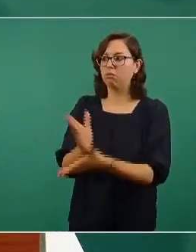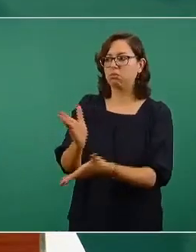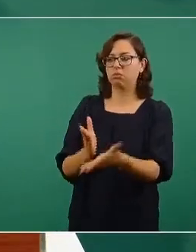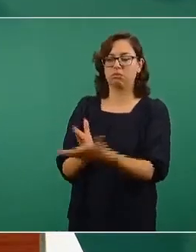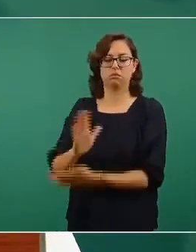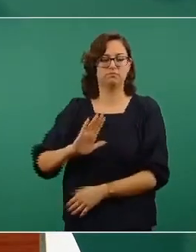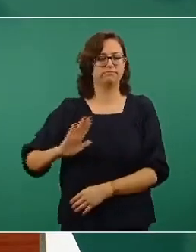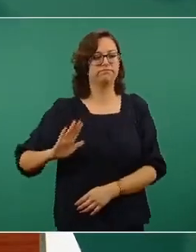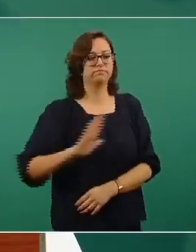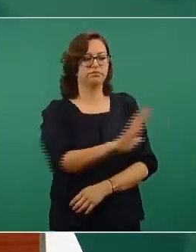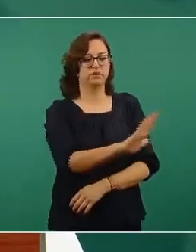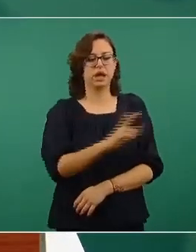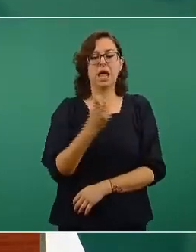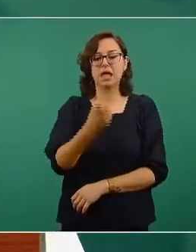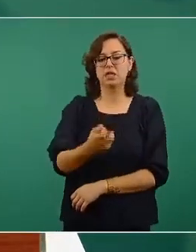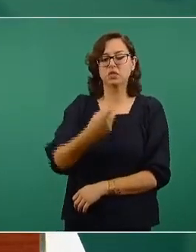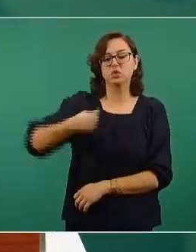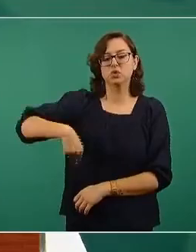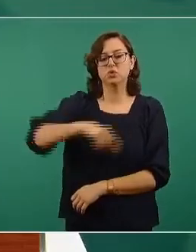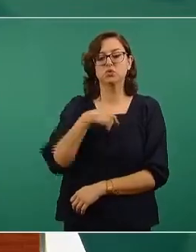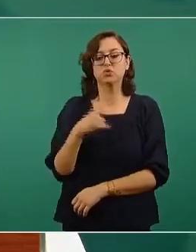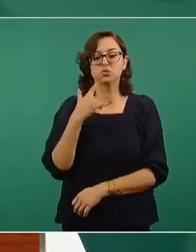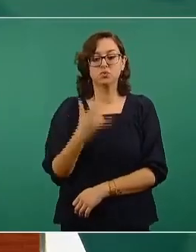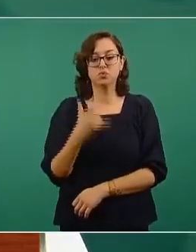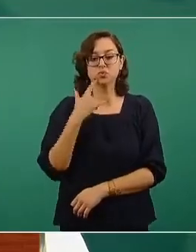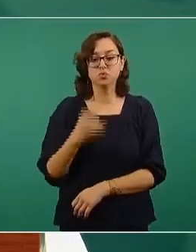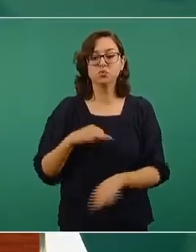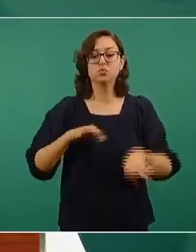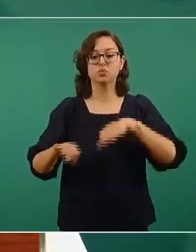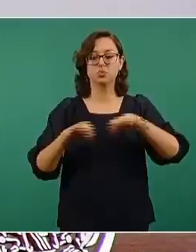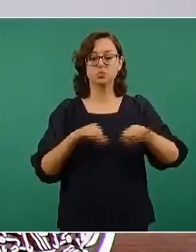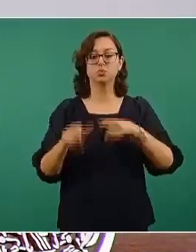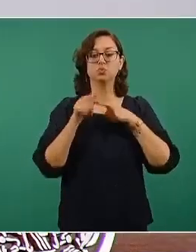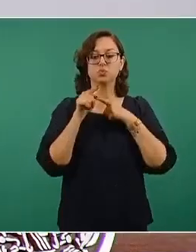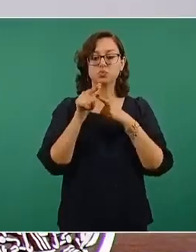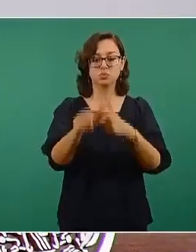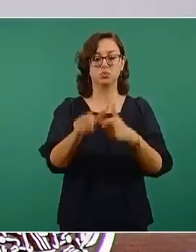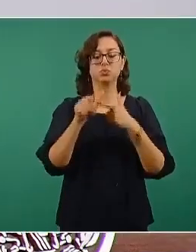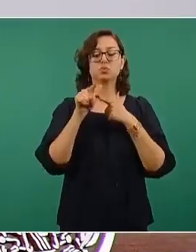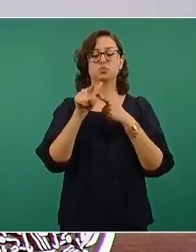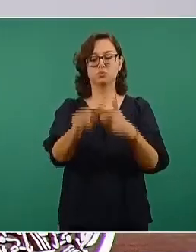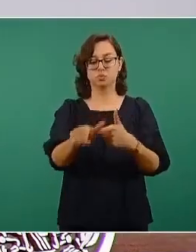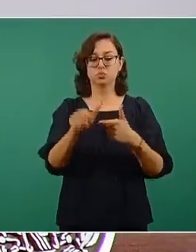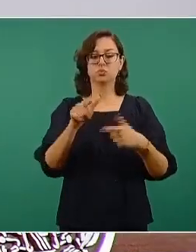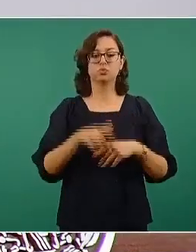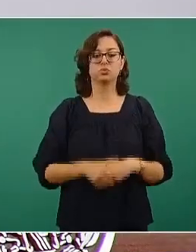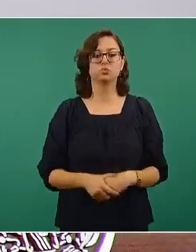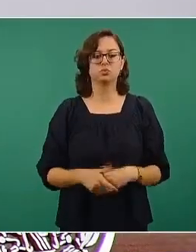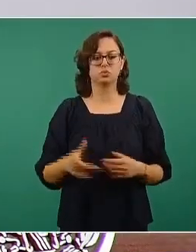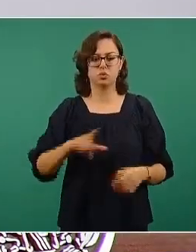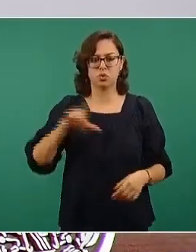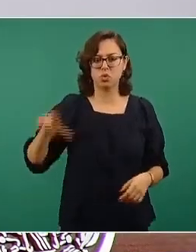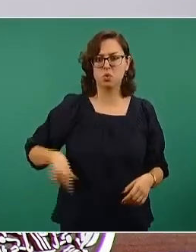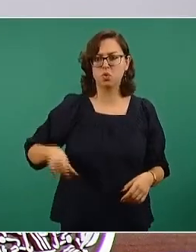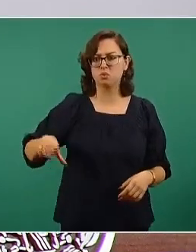para proteger los derechos de la ciudadanía. No, de ninguna manera se doblegará a la democracia